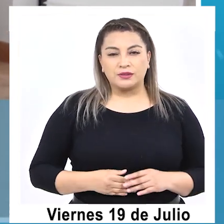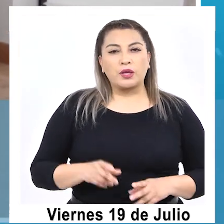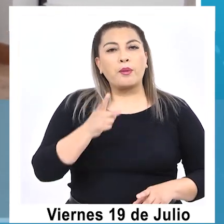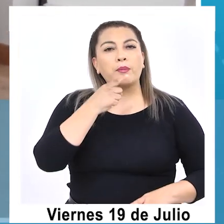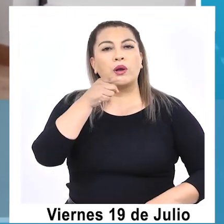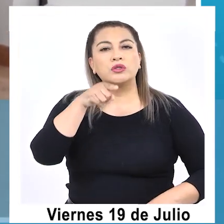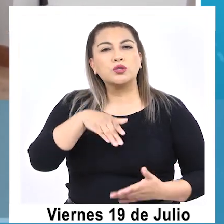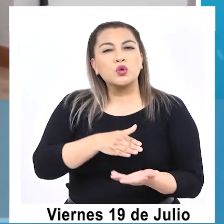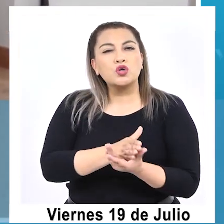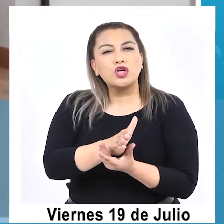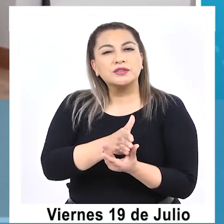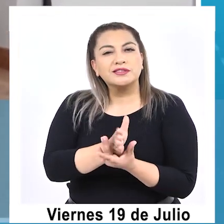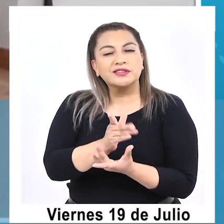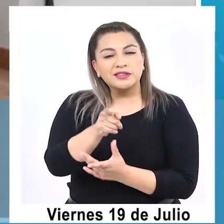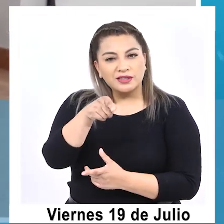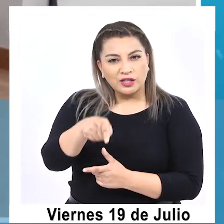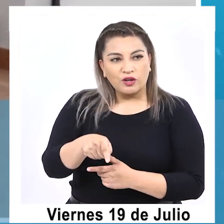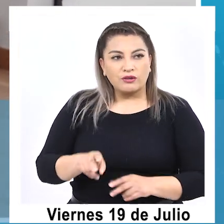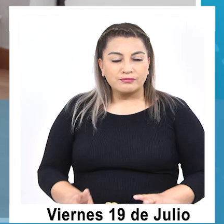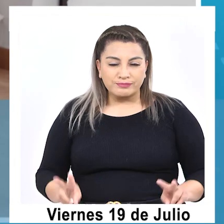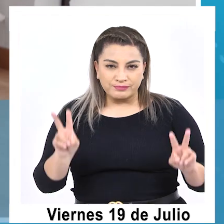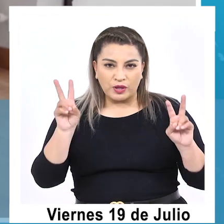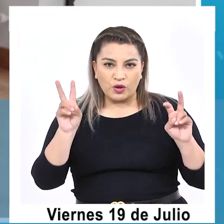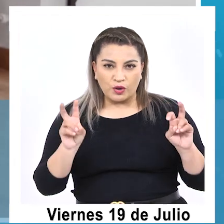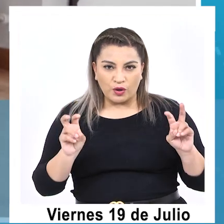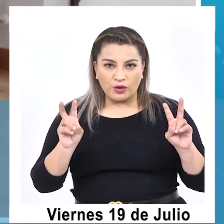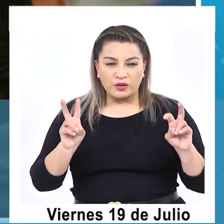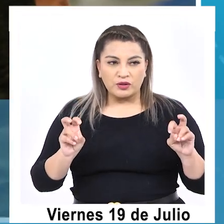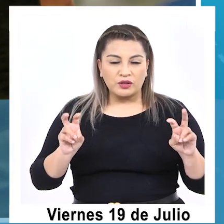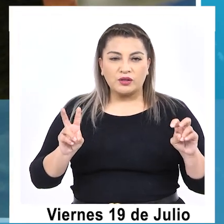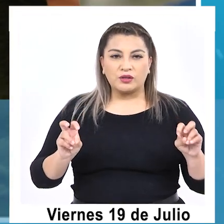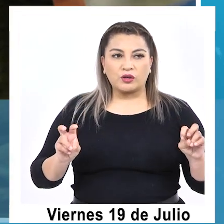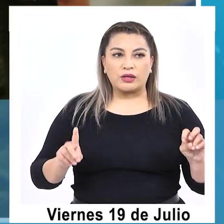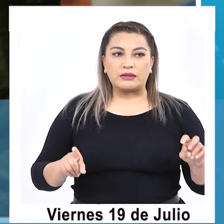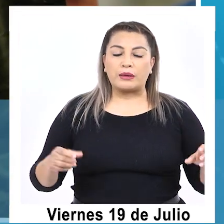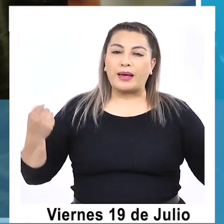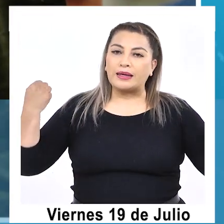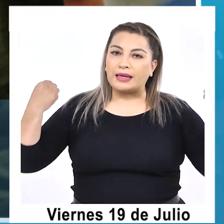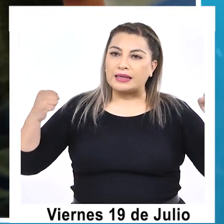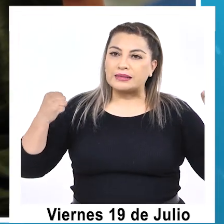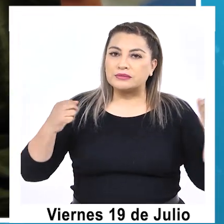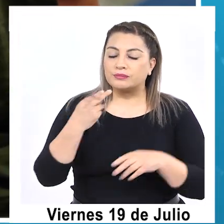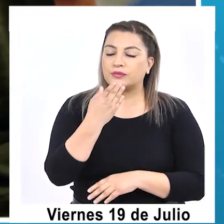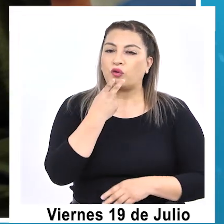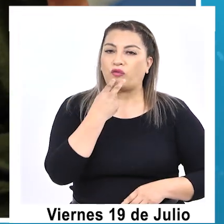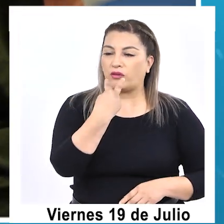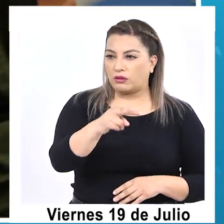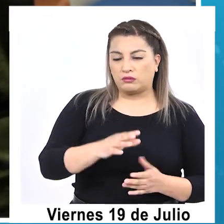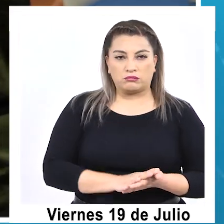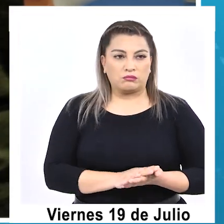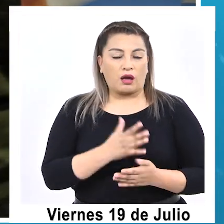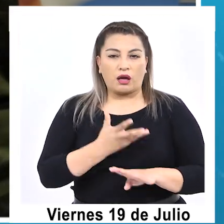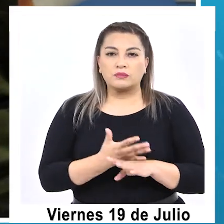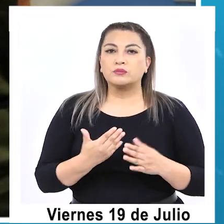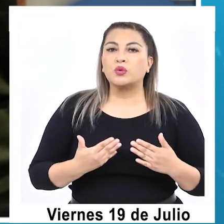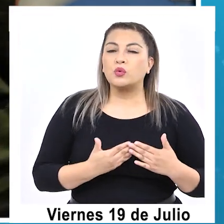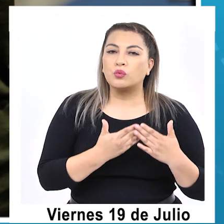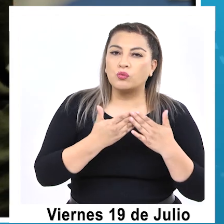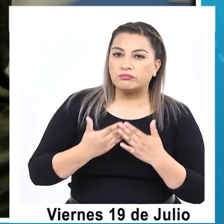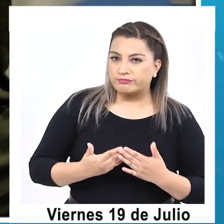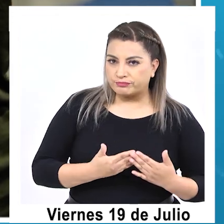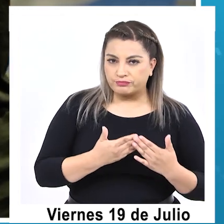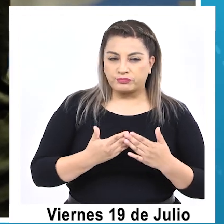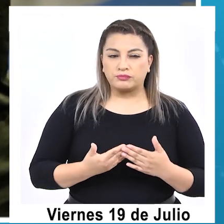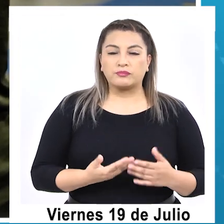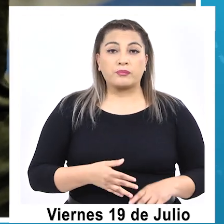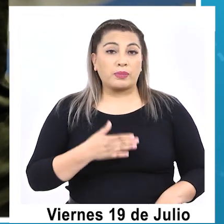¿Qué recomendarías de alguna manera respecto al también meterle ejercicio a tu vida? Porque el estudio habla de la